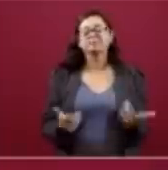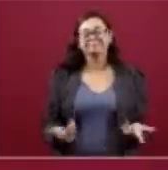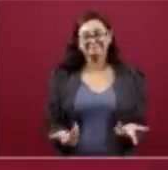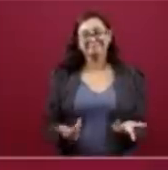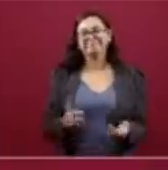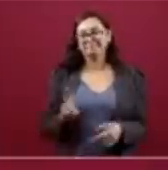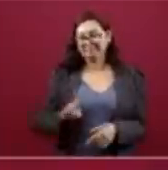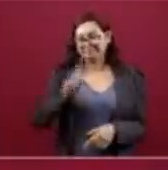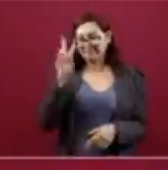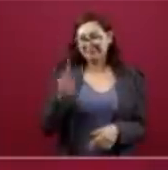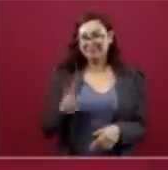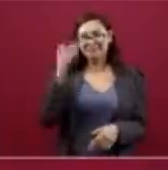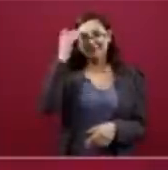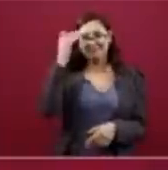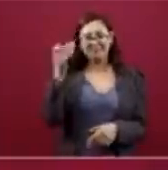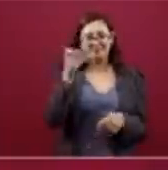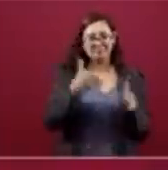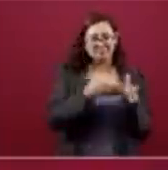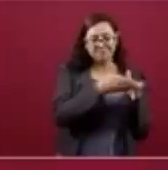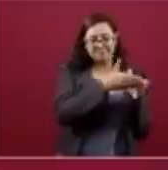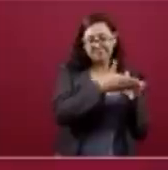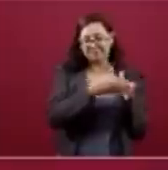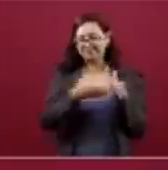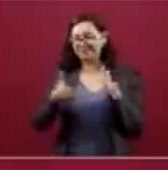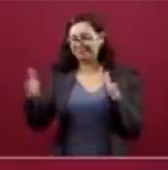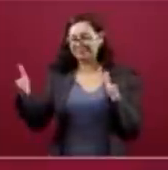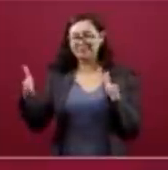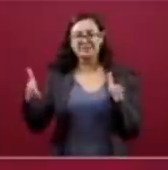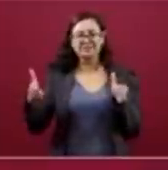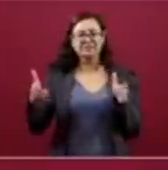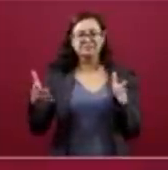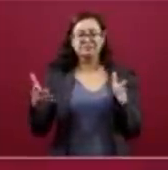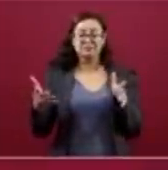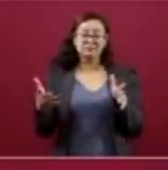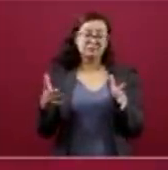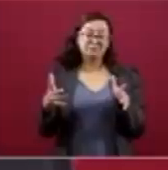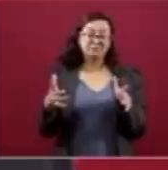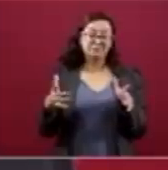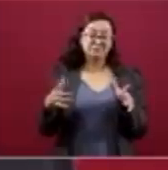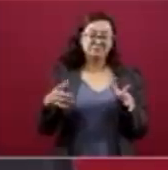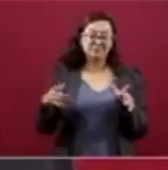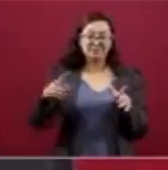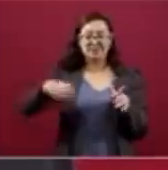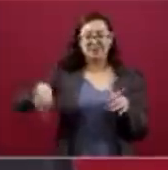estaba muy alborotada la derecha, el conservadurismo.